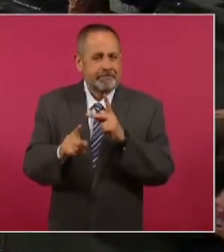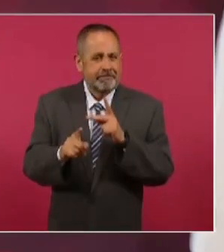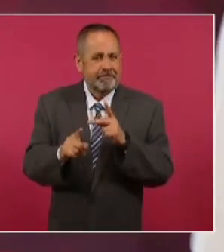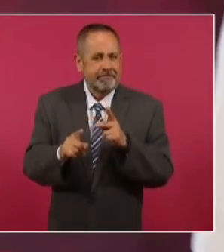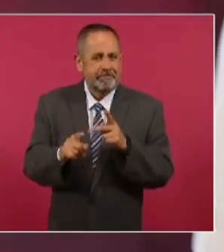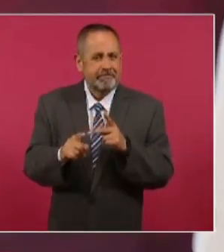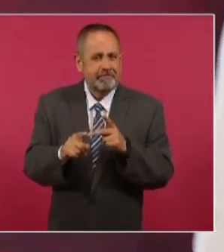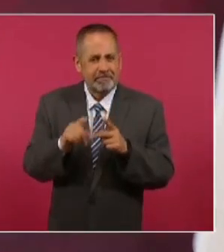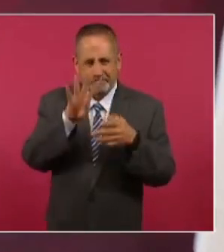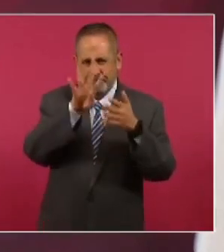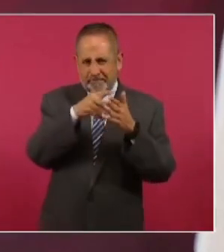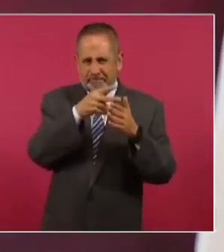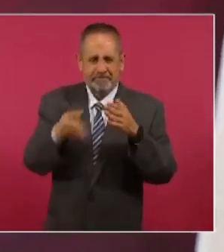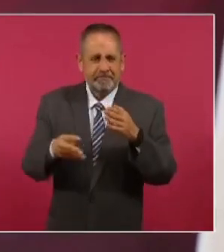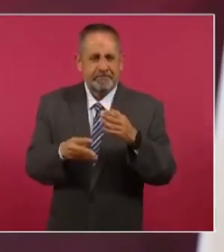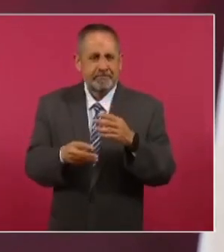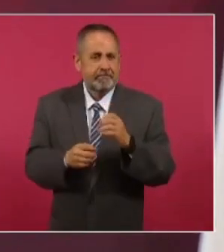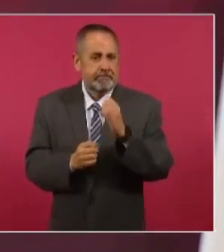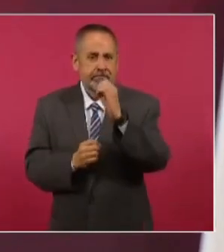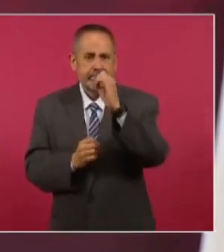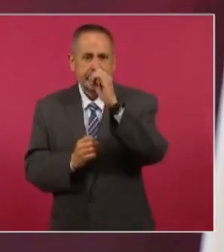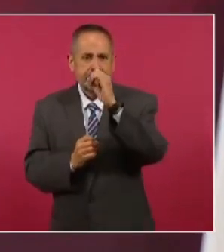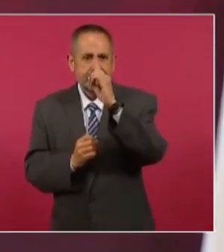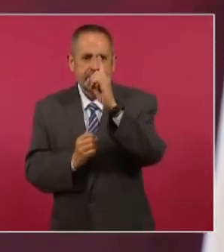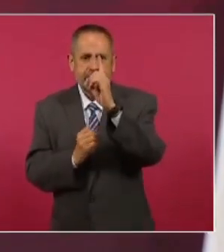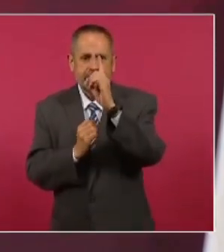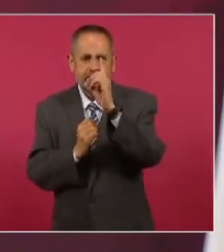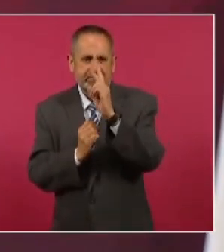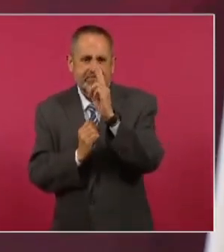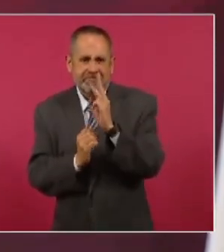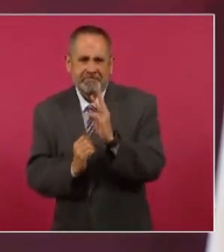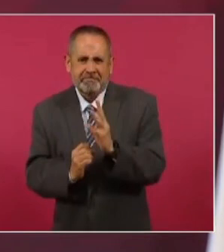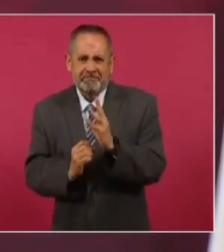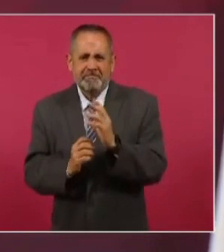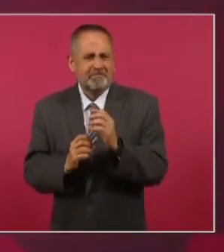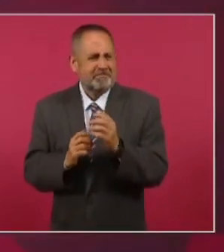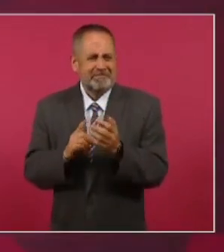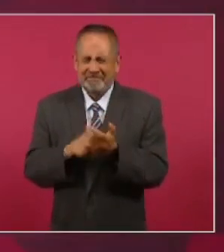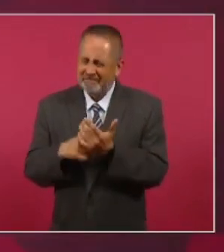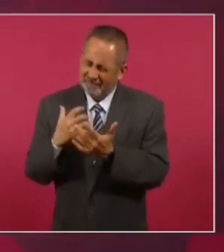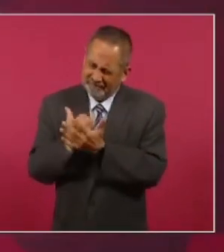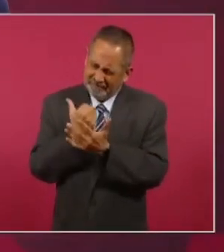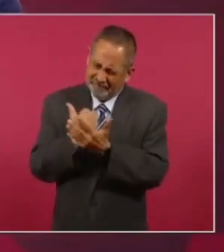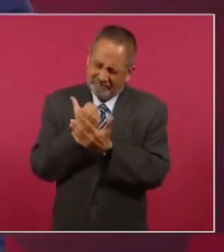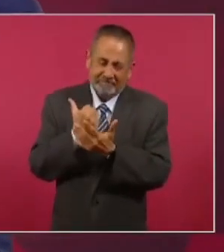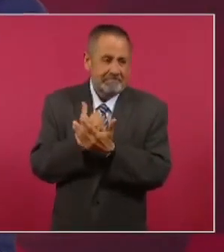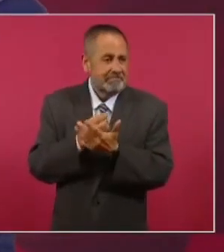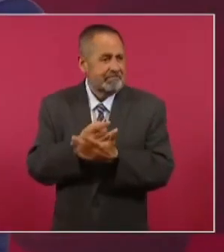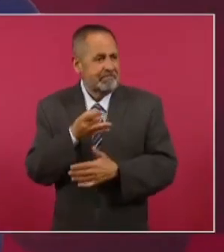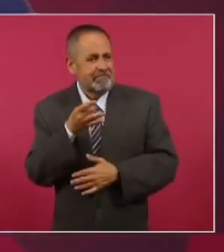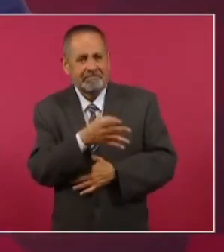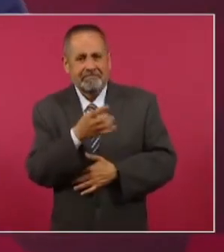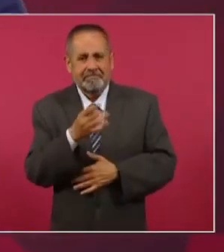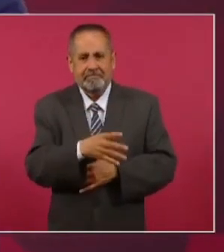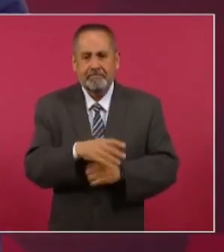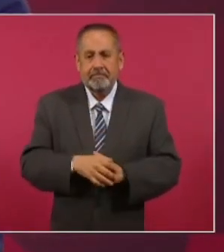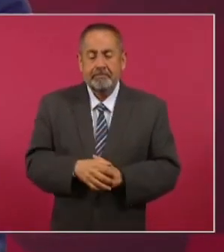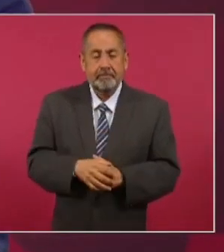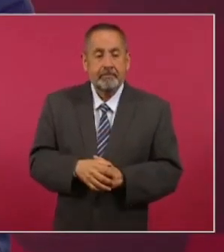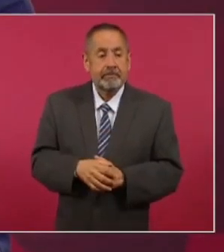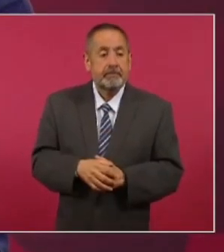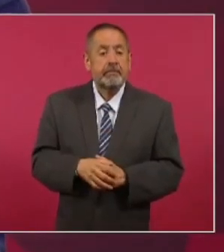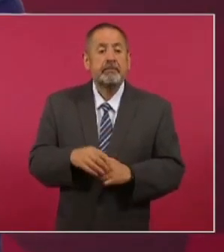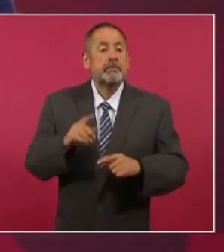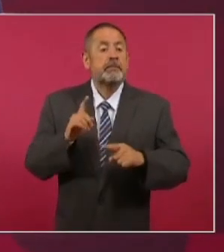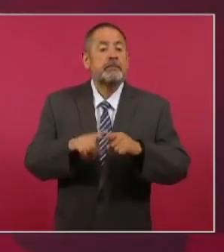a hacer carreras destacó muchísimo el primera base